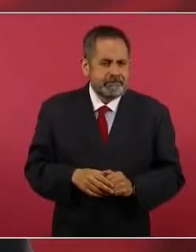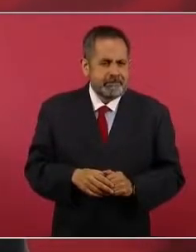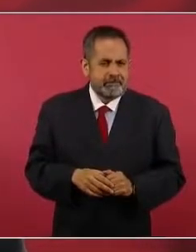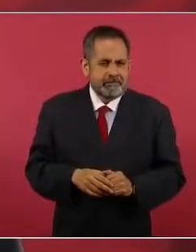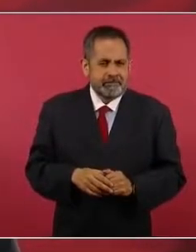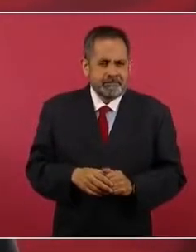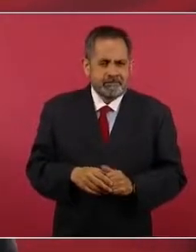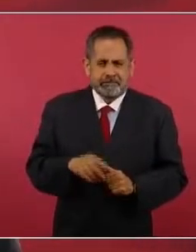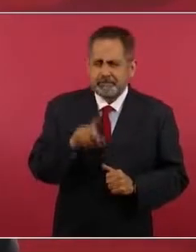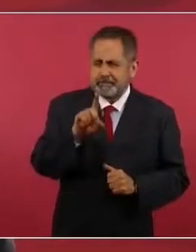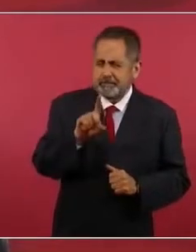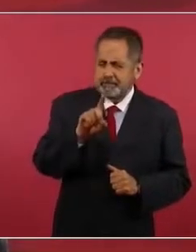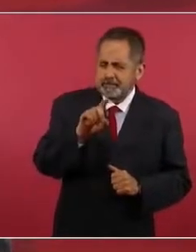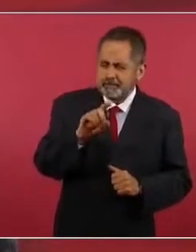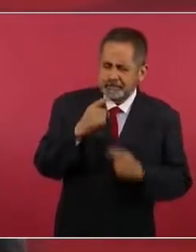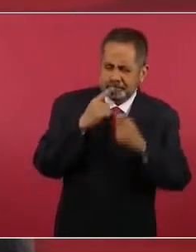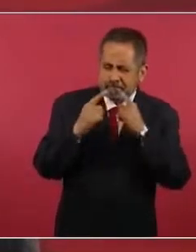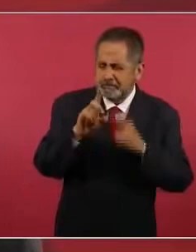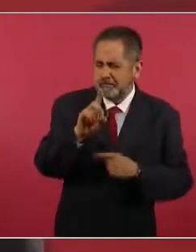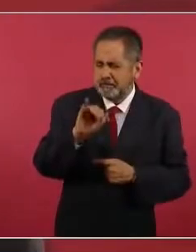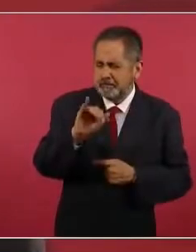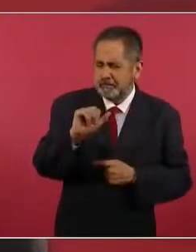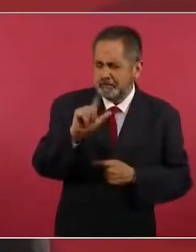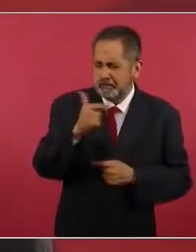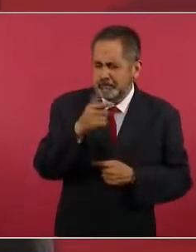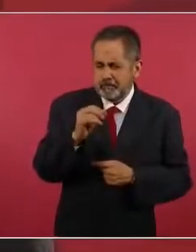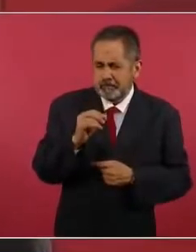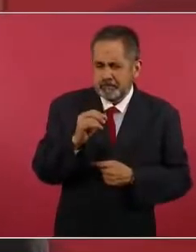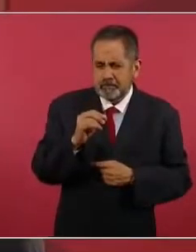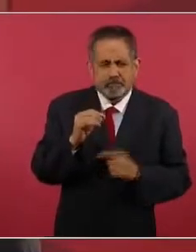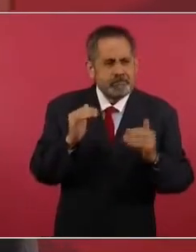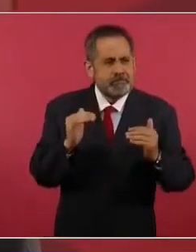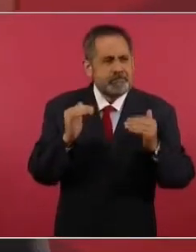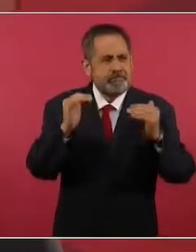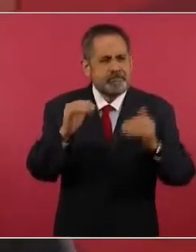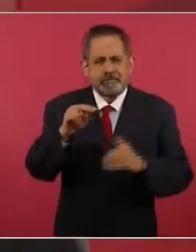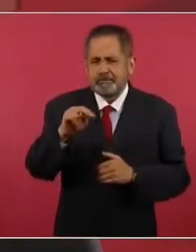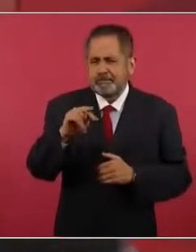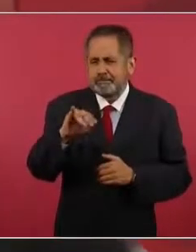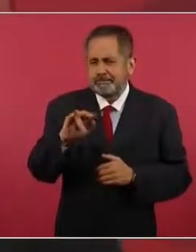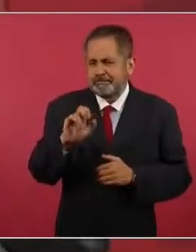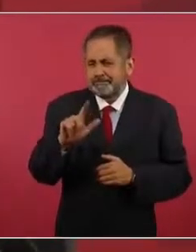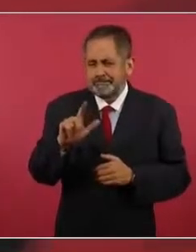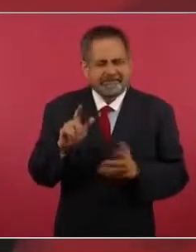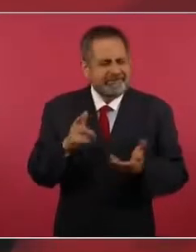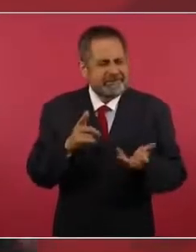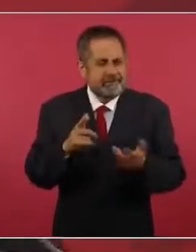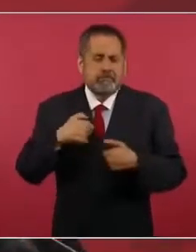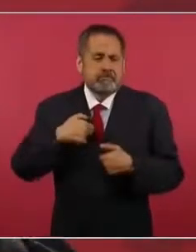diálogo de alto nivel, algo así. Yo no participo en eso. Es